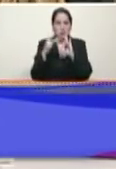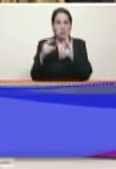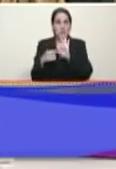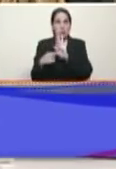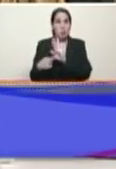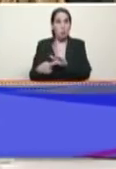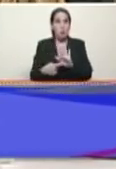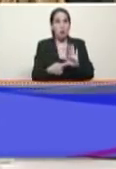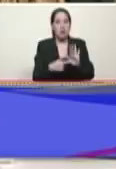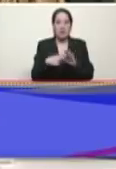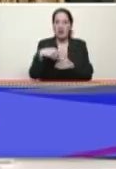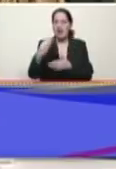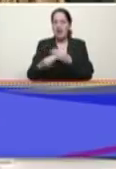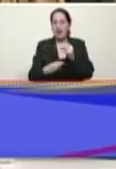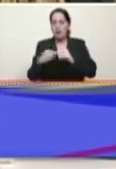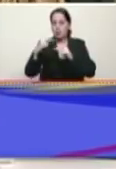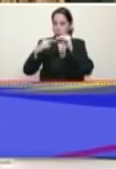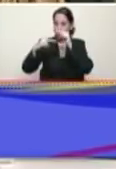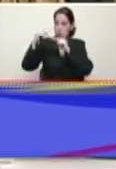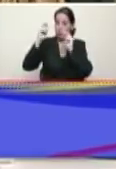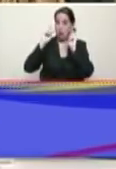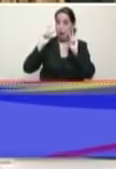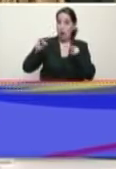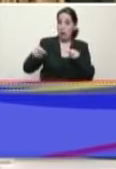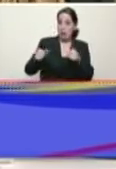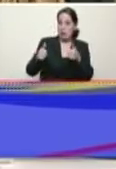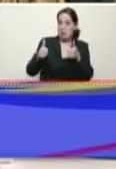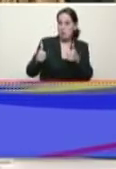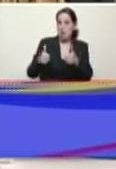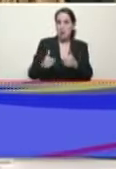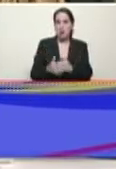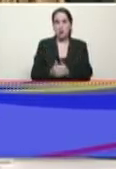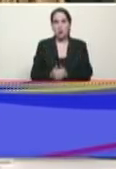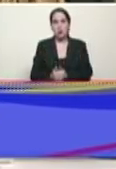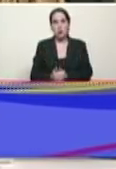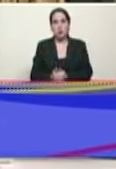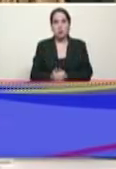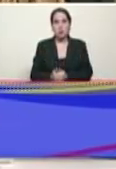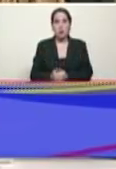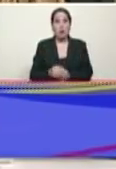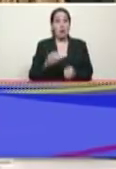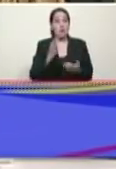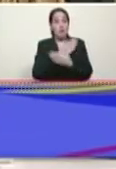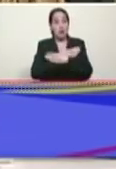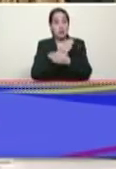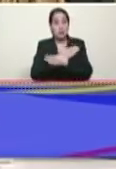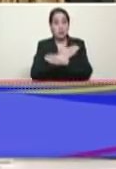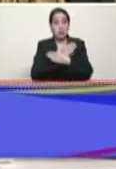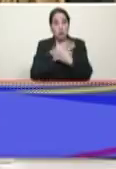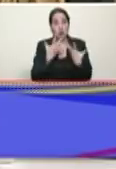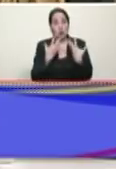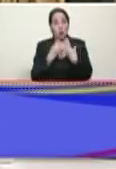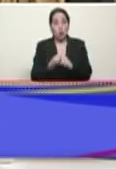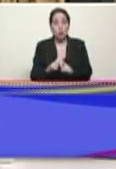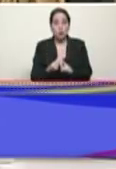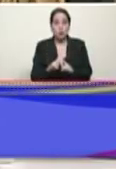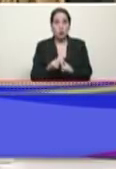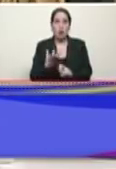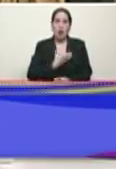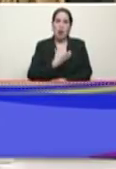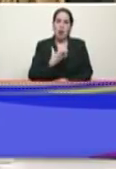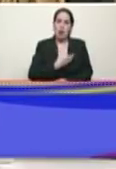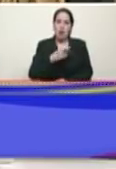las obras también maravillosas. Yelitze, te felicito. junto al alcalde